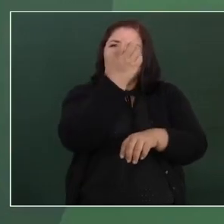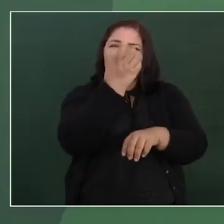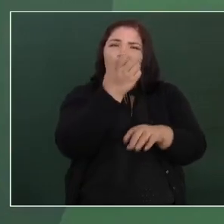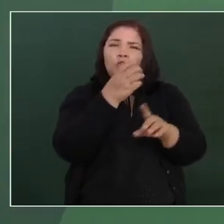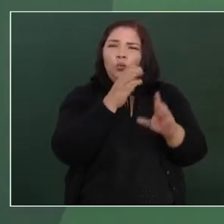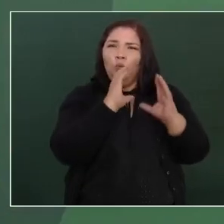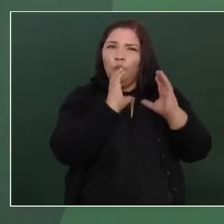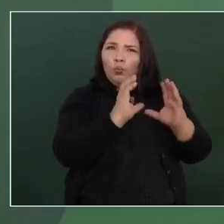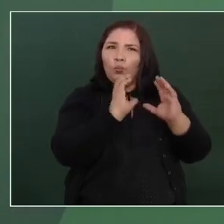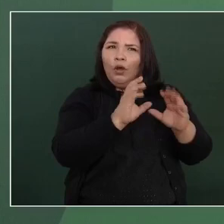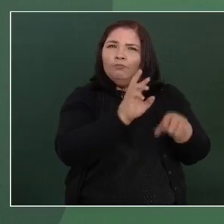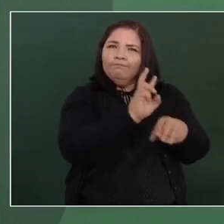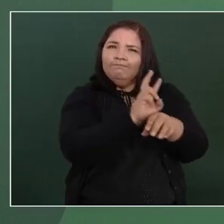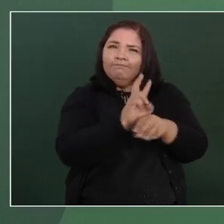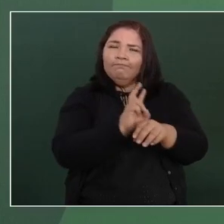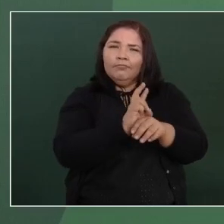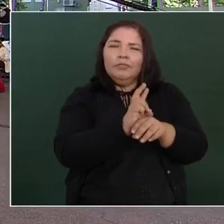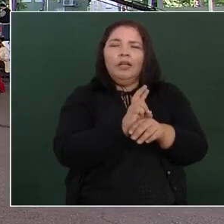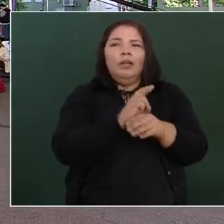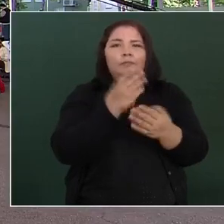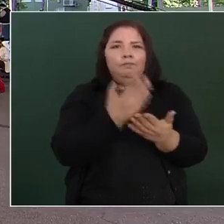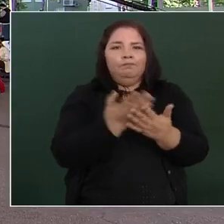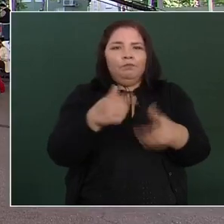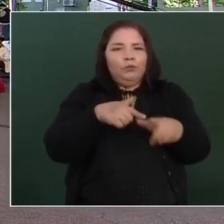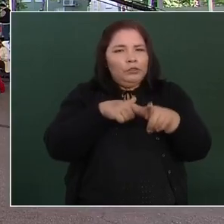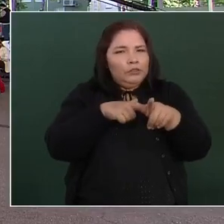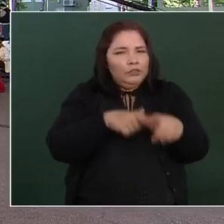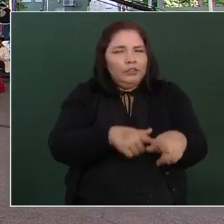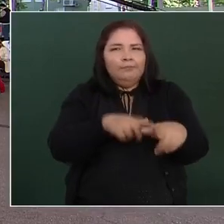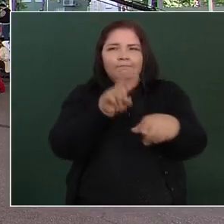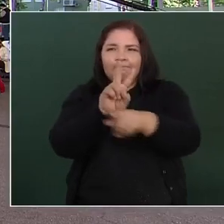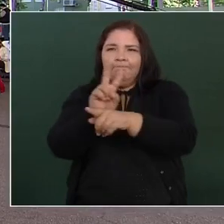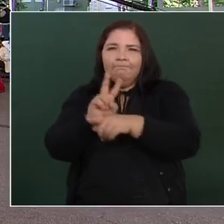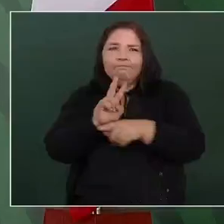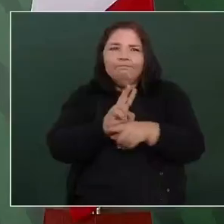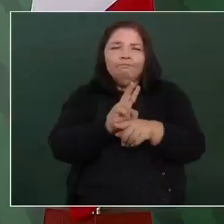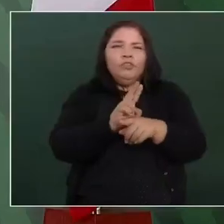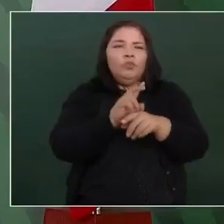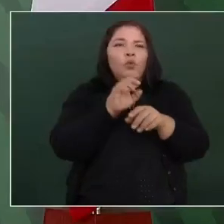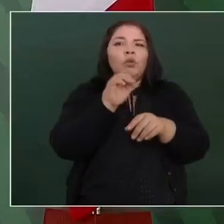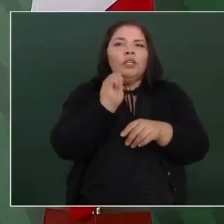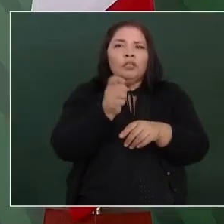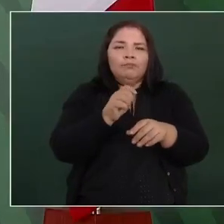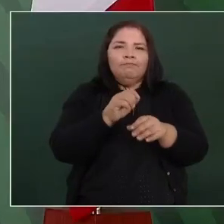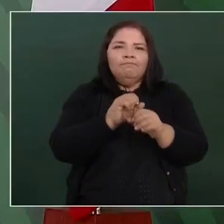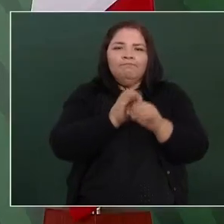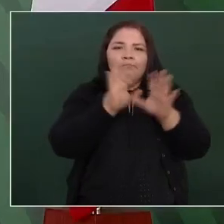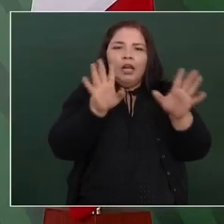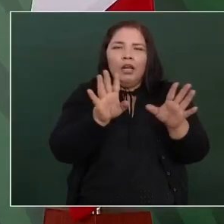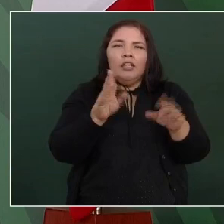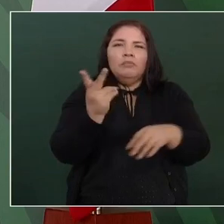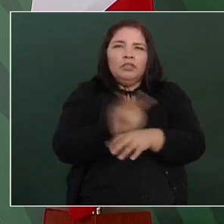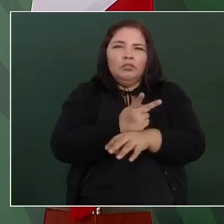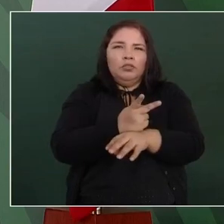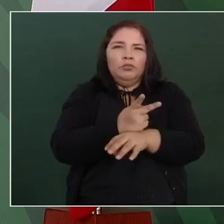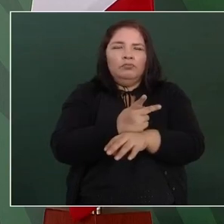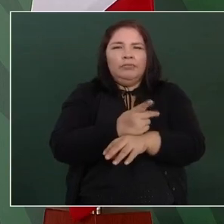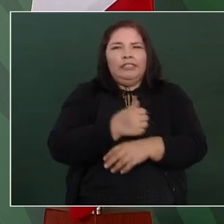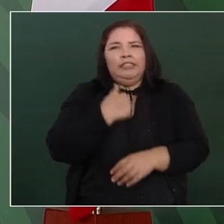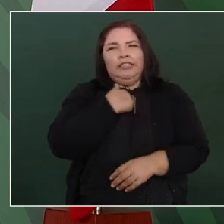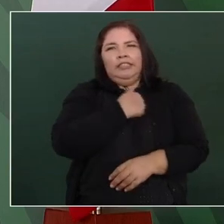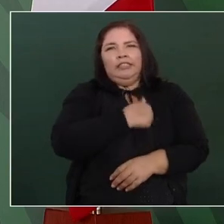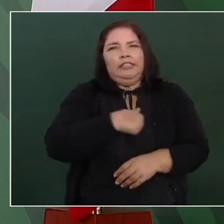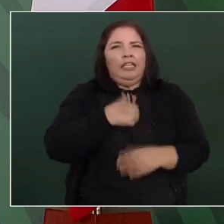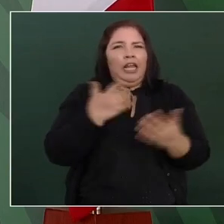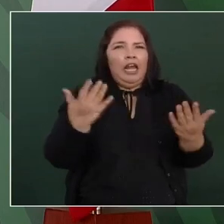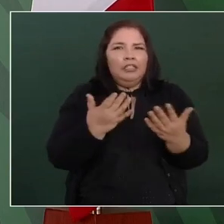Y finalmente decir que daremos un seguimiento puntual al esclarecimiento de estos lamentables hechos y